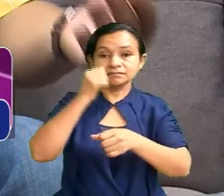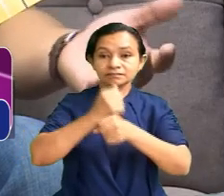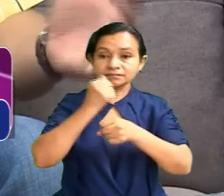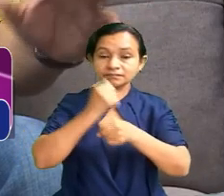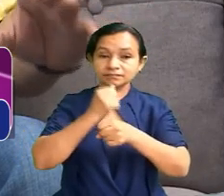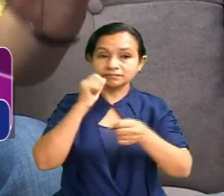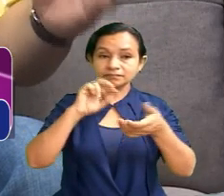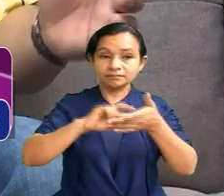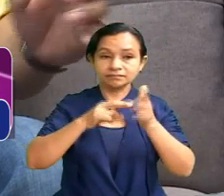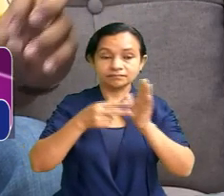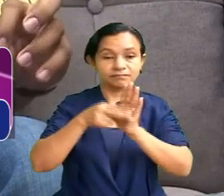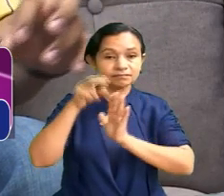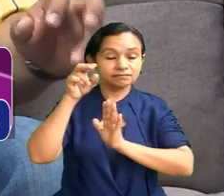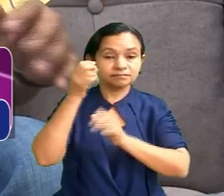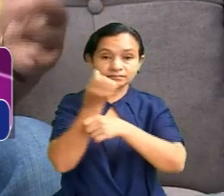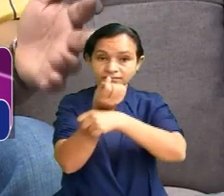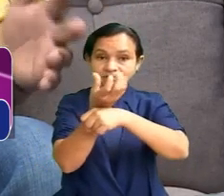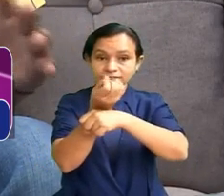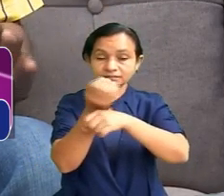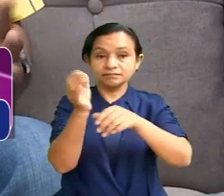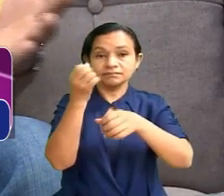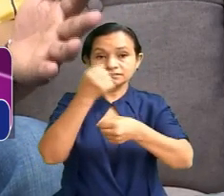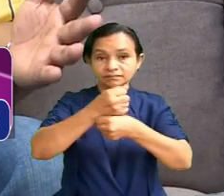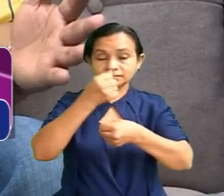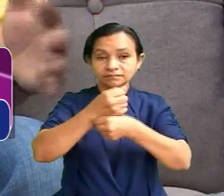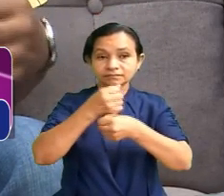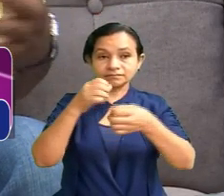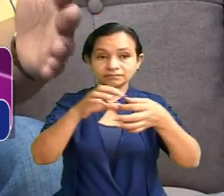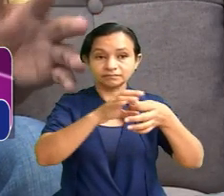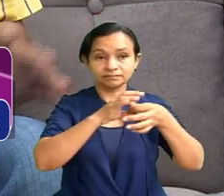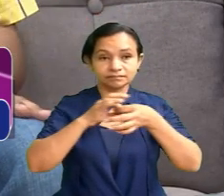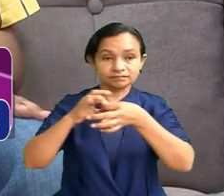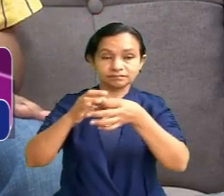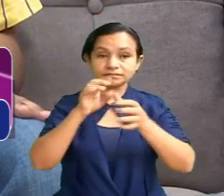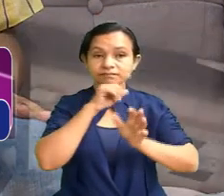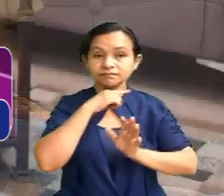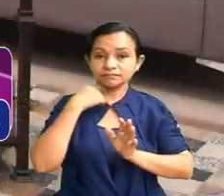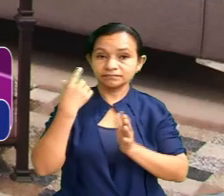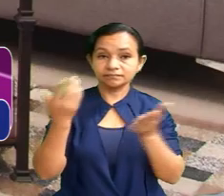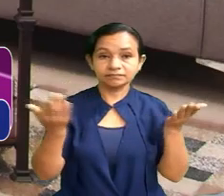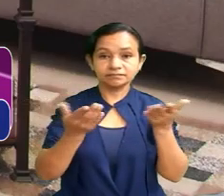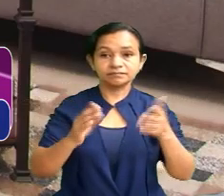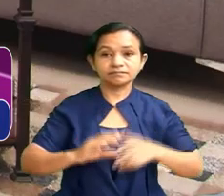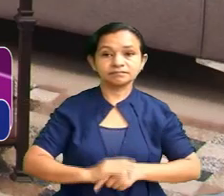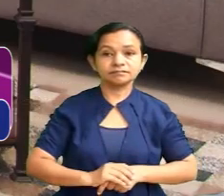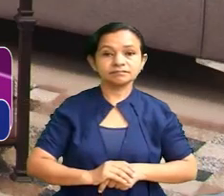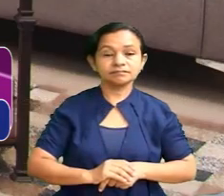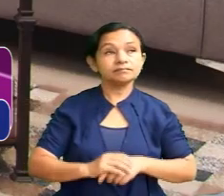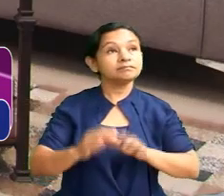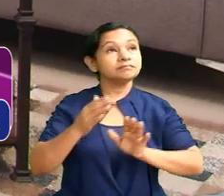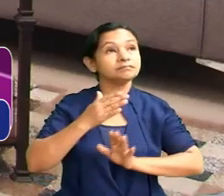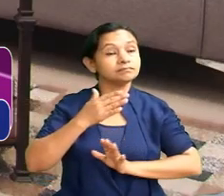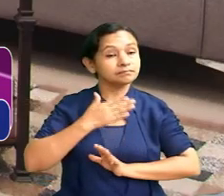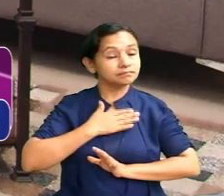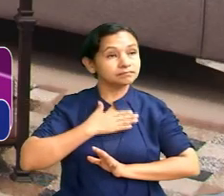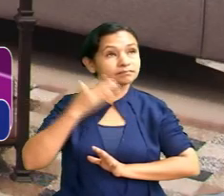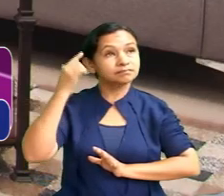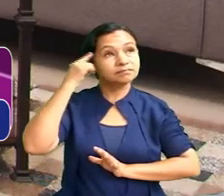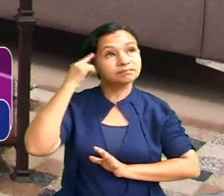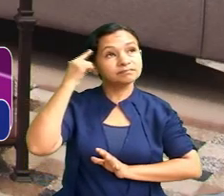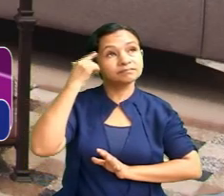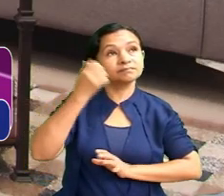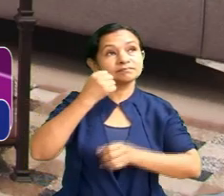sentido las alcaldías que tendrá un poco más de trabajo como se ha articulado el trabajo a partir de esa realidad y bueno yo creo que en realidad trabajan